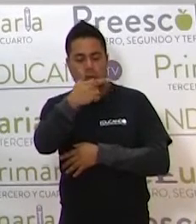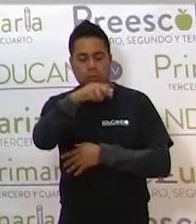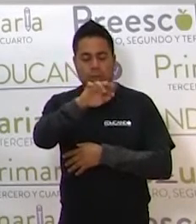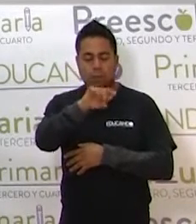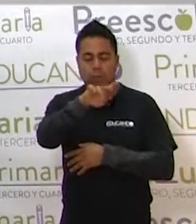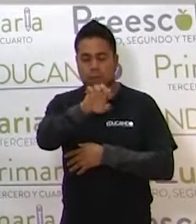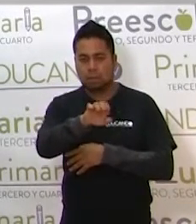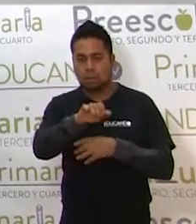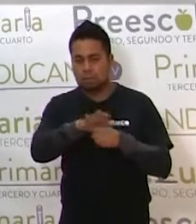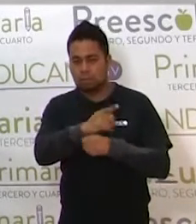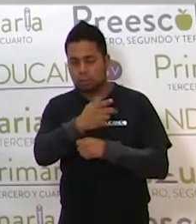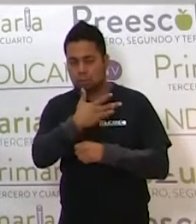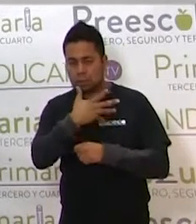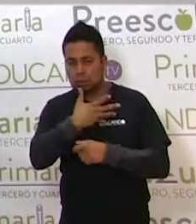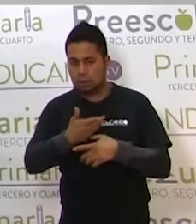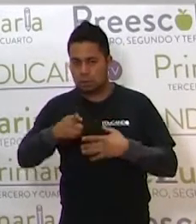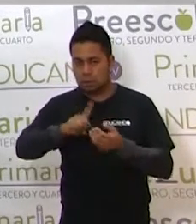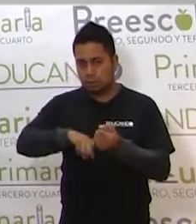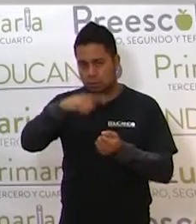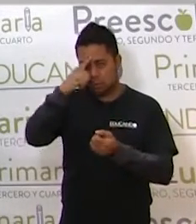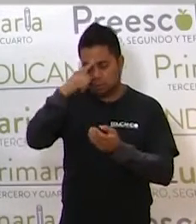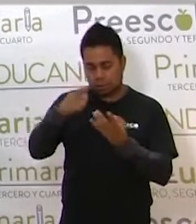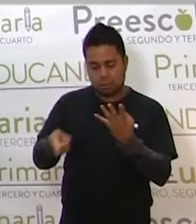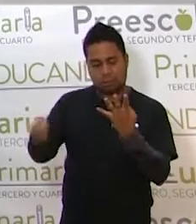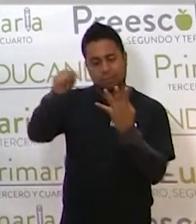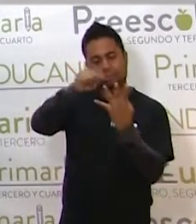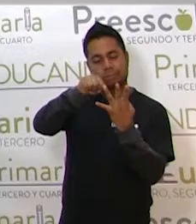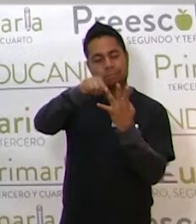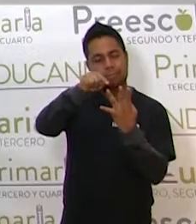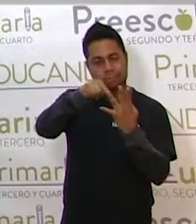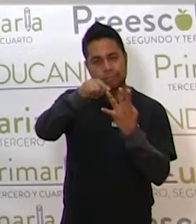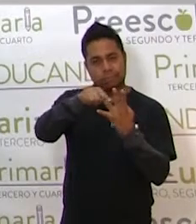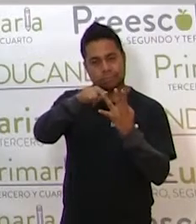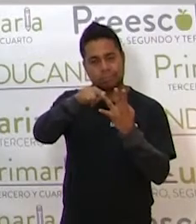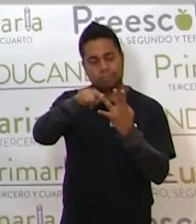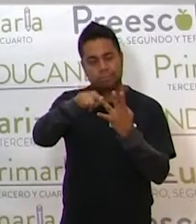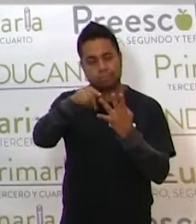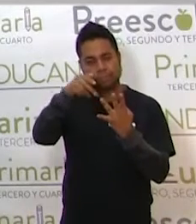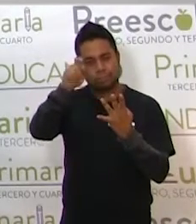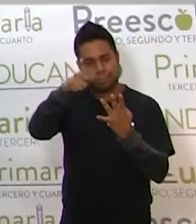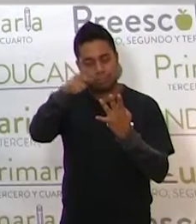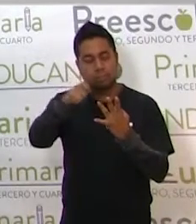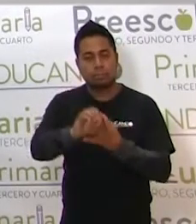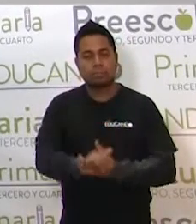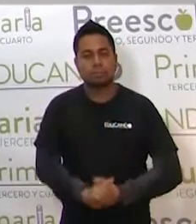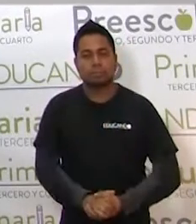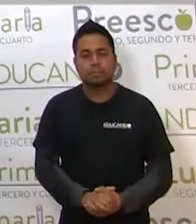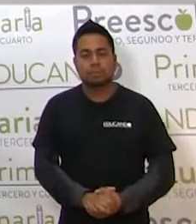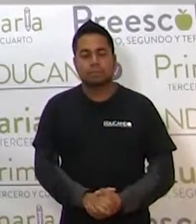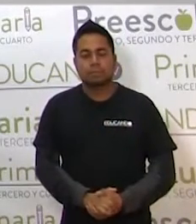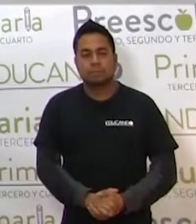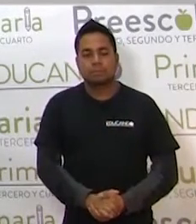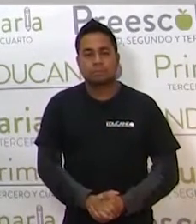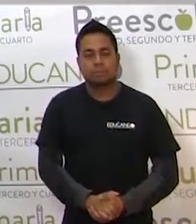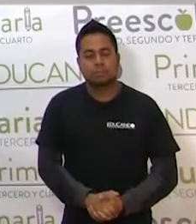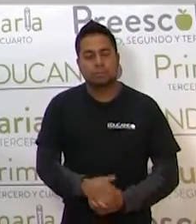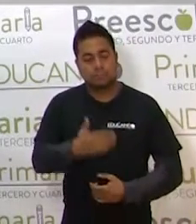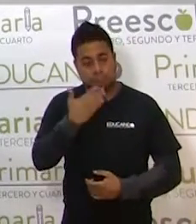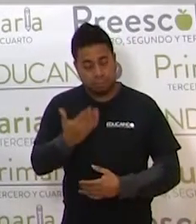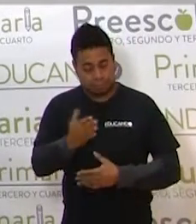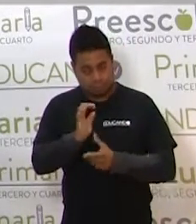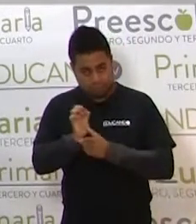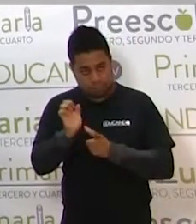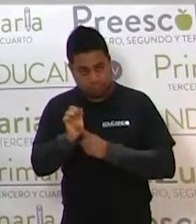se encuentra en la penúltima fila bien entonces la vamos a